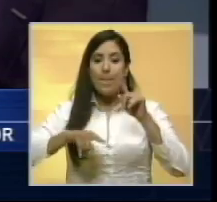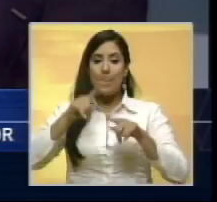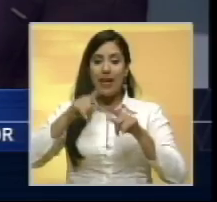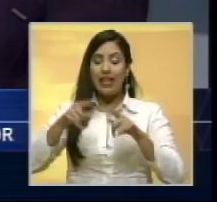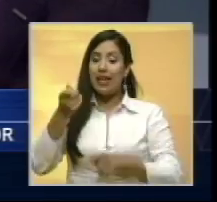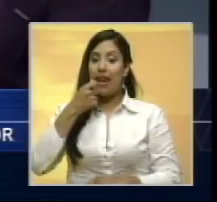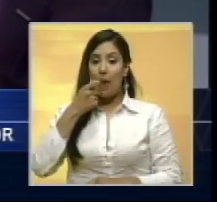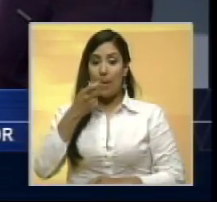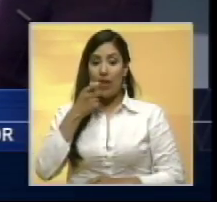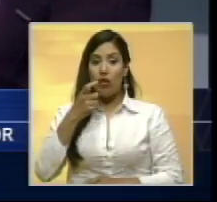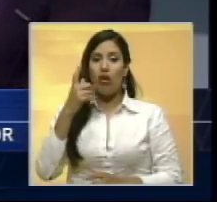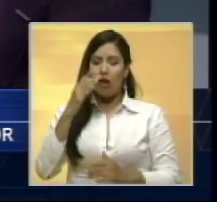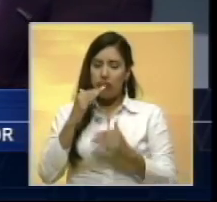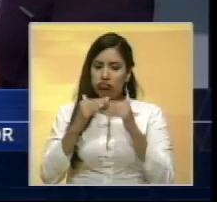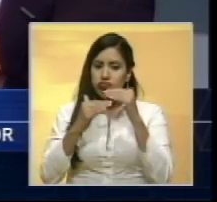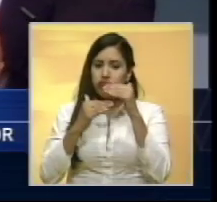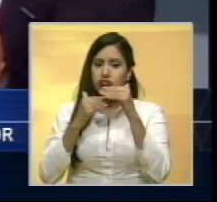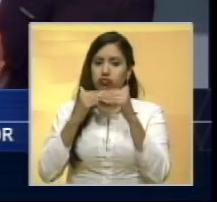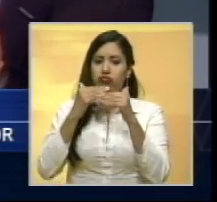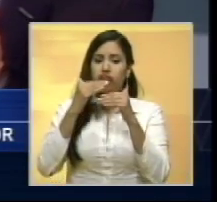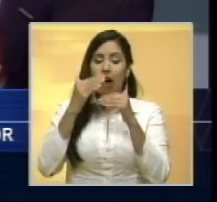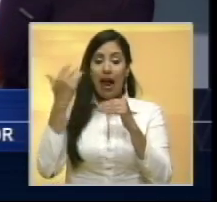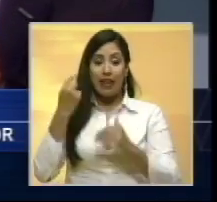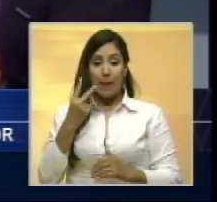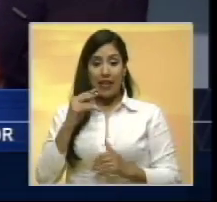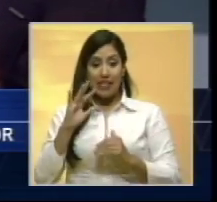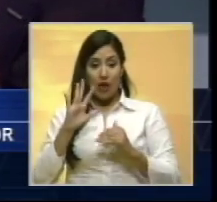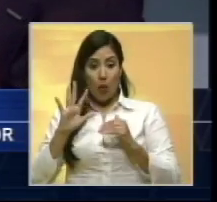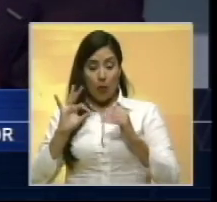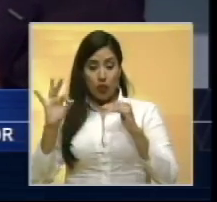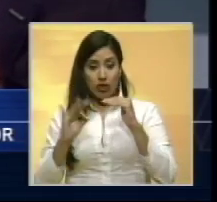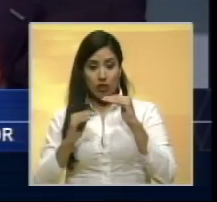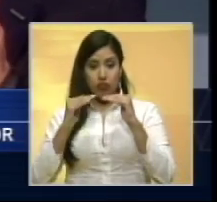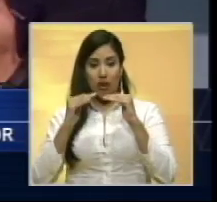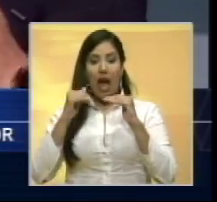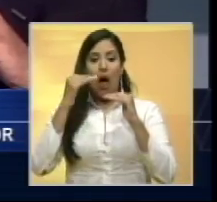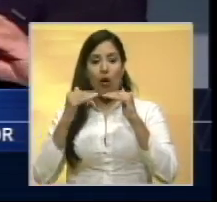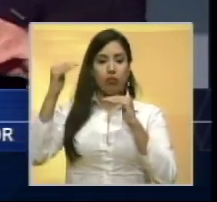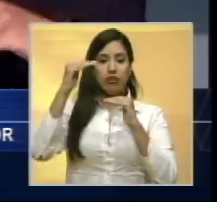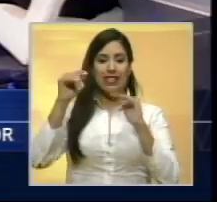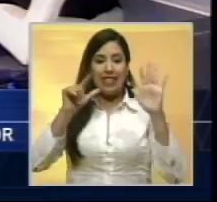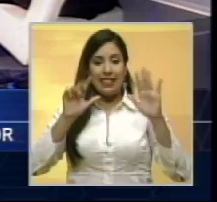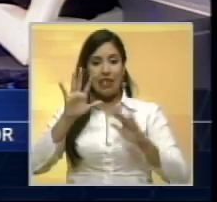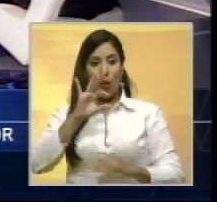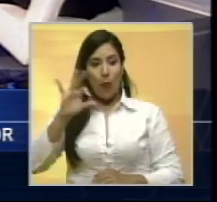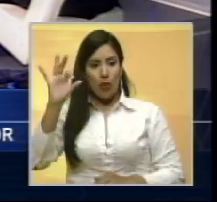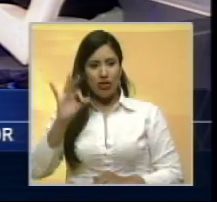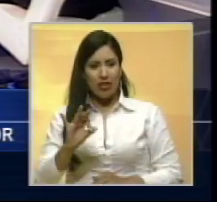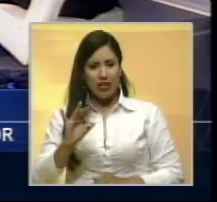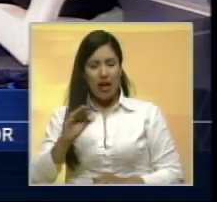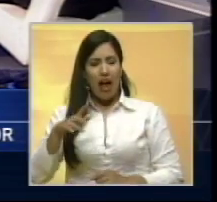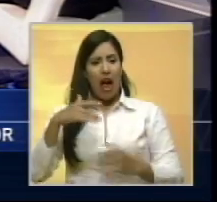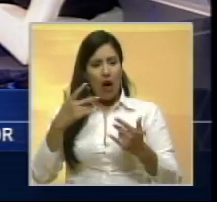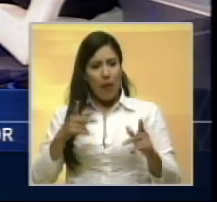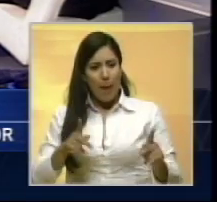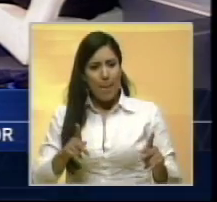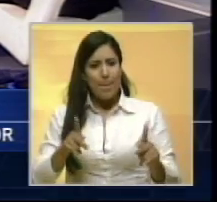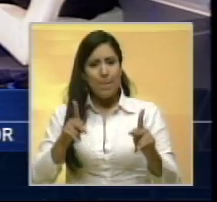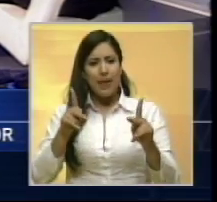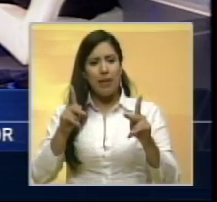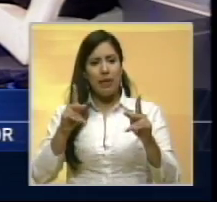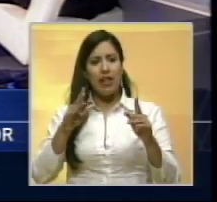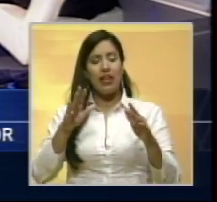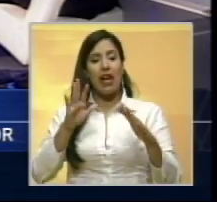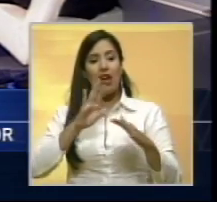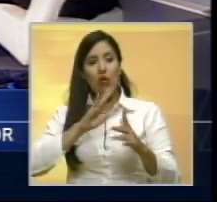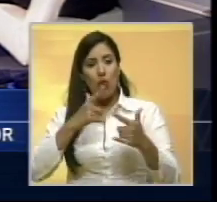de medicamentos y eso ha ido aumentando del 25% al 75%. Es decir, todos estos procesos han permitido abordar